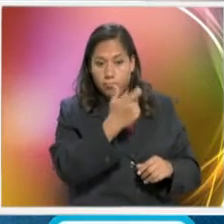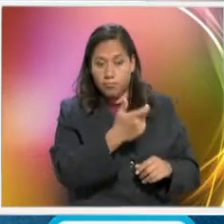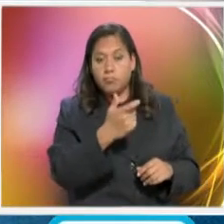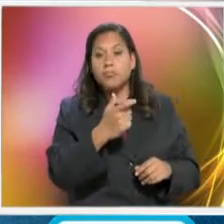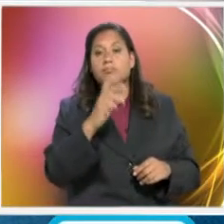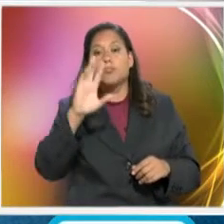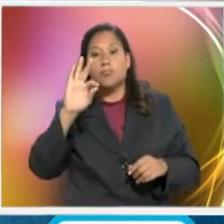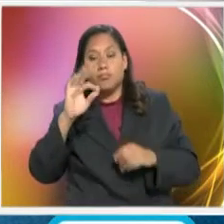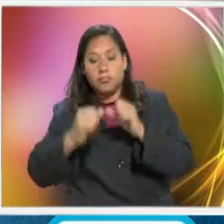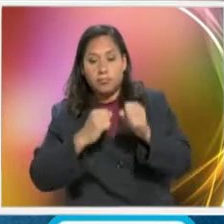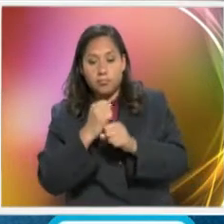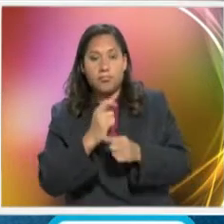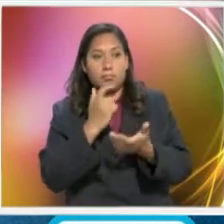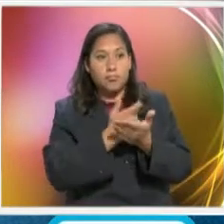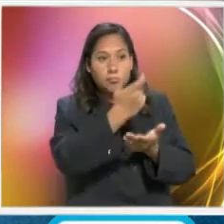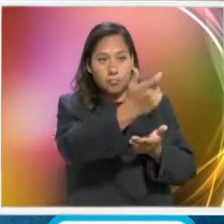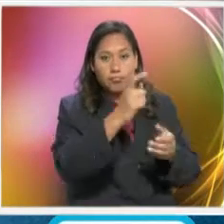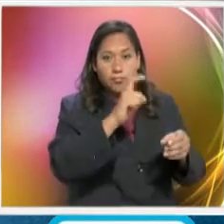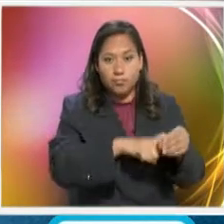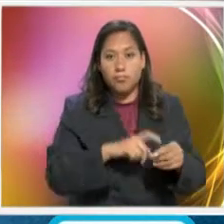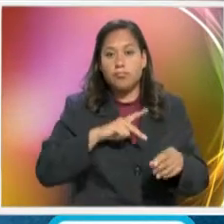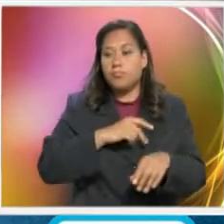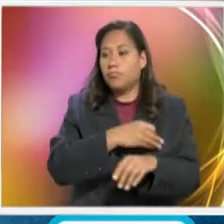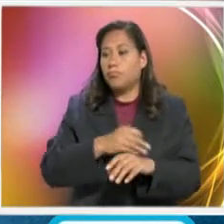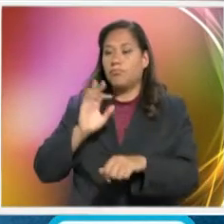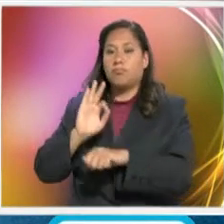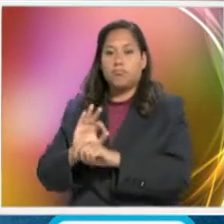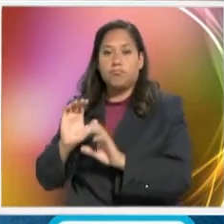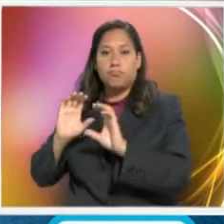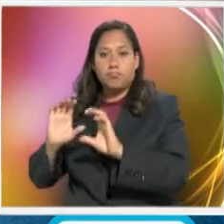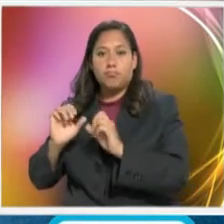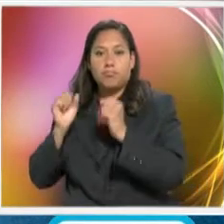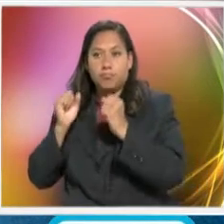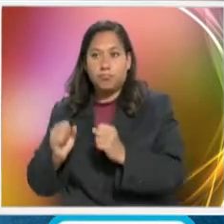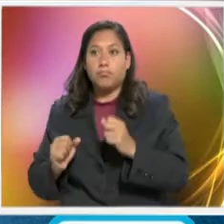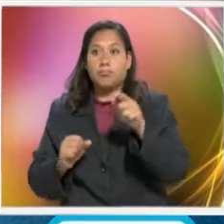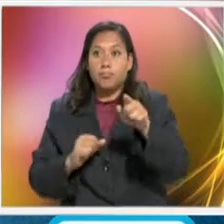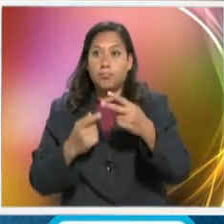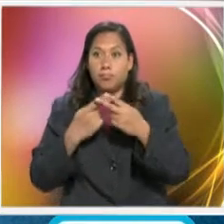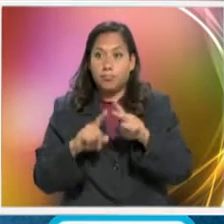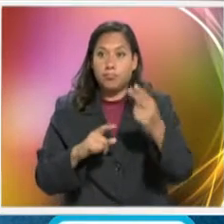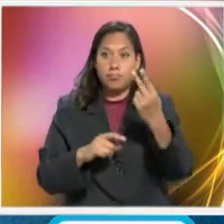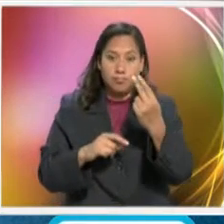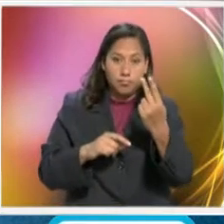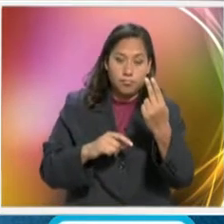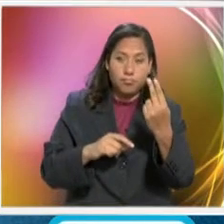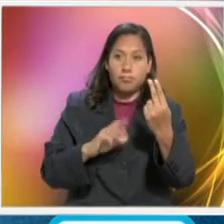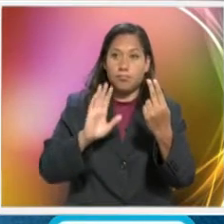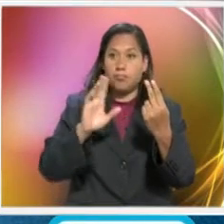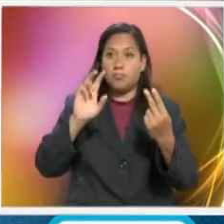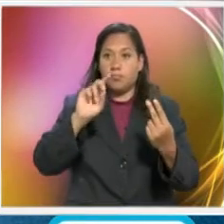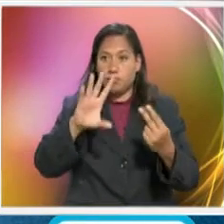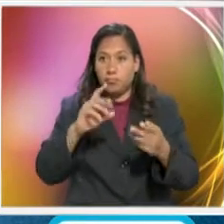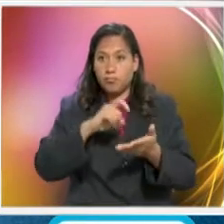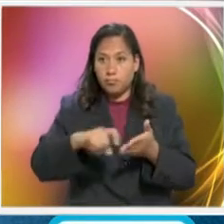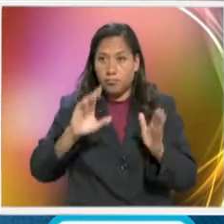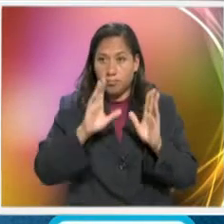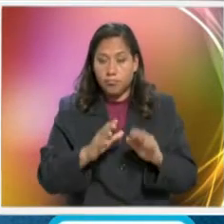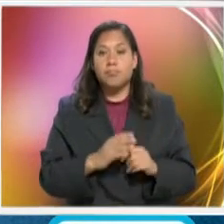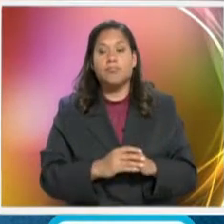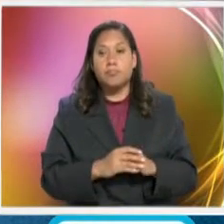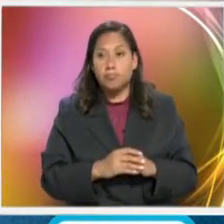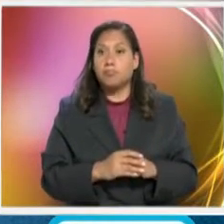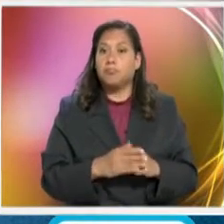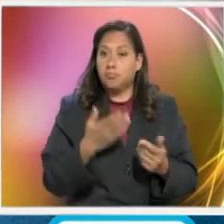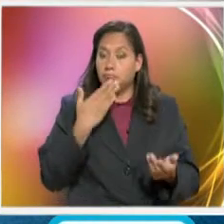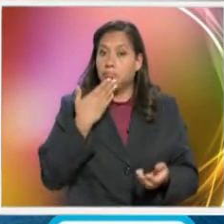casa. Bien. Y le estamos dando a nuestra familia una seguridad. Así es, pero te si empezaste a los Muy bien 25, a los 35 te la compras. Mientras antes, ¿No? mejor. Eso es lo que, eso Es es lo